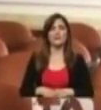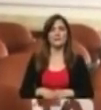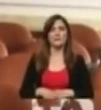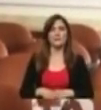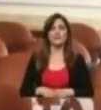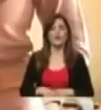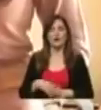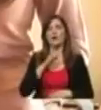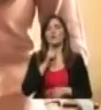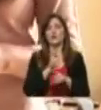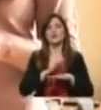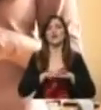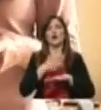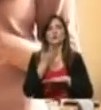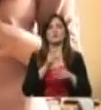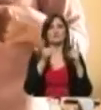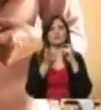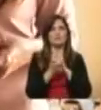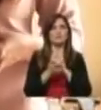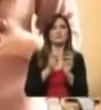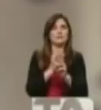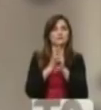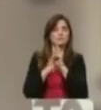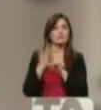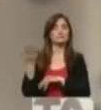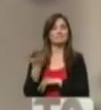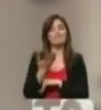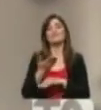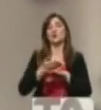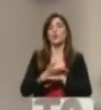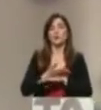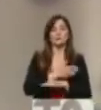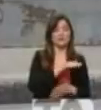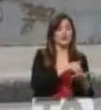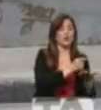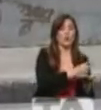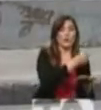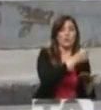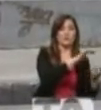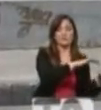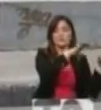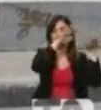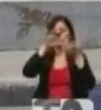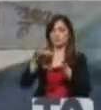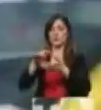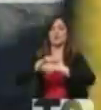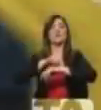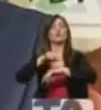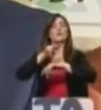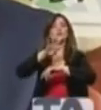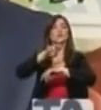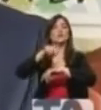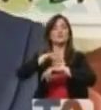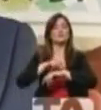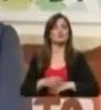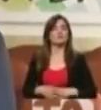fue el principal cambio. Los resultados, asegura este funcionario, llegarán al Centro de Salud de la Ciudad de Ibarra en 24 horas.